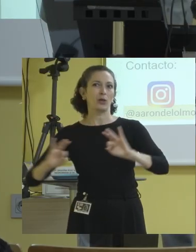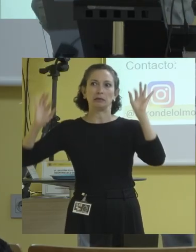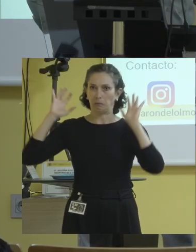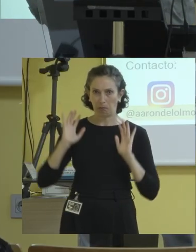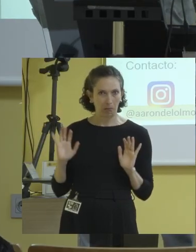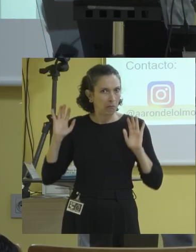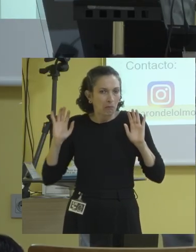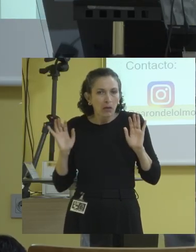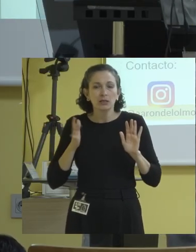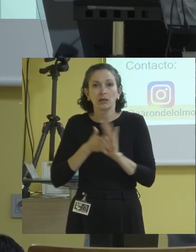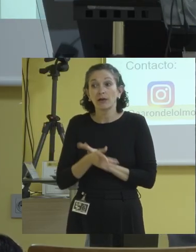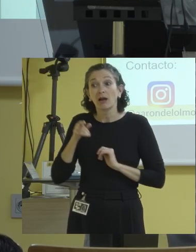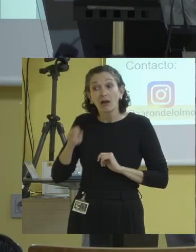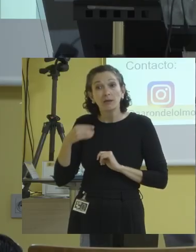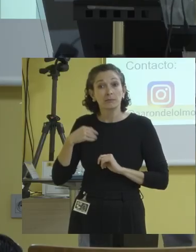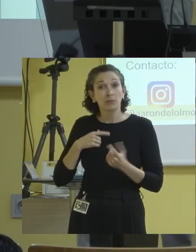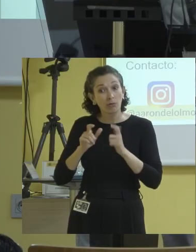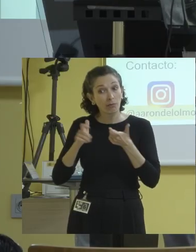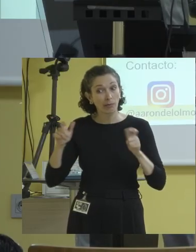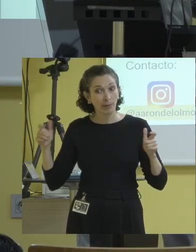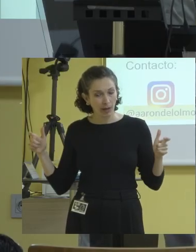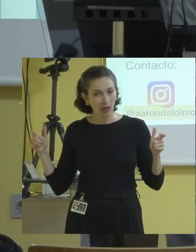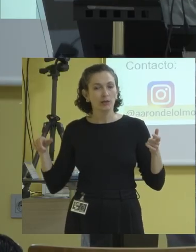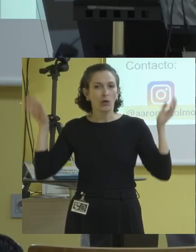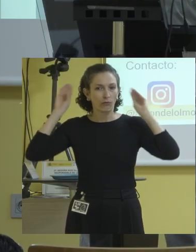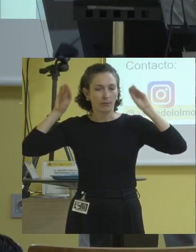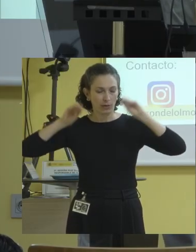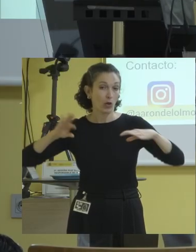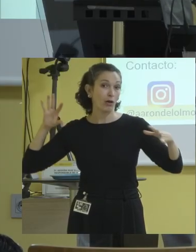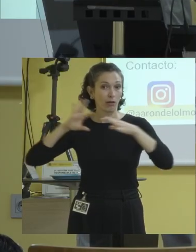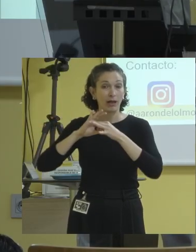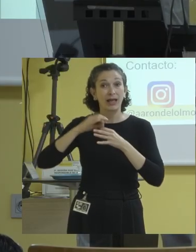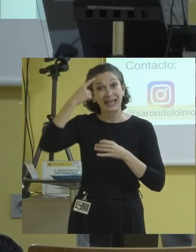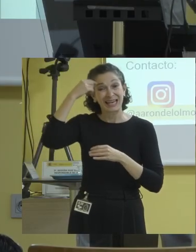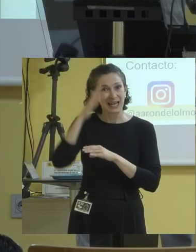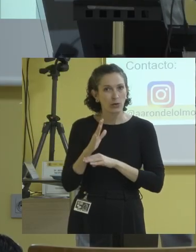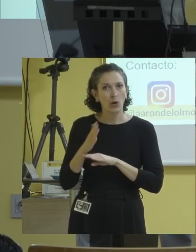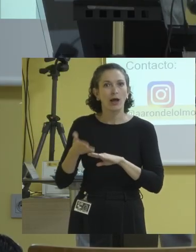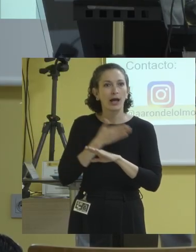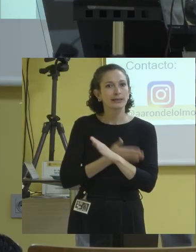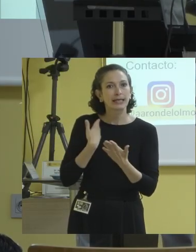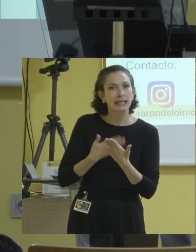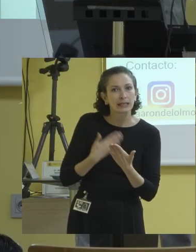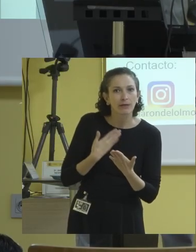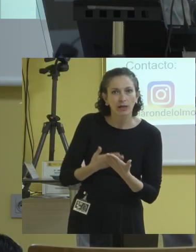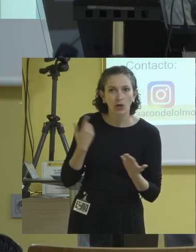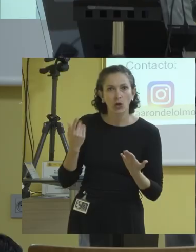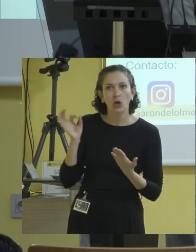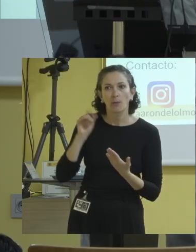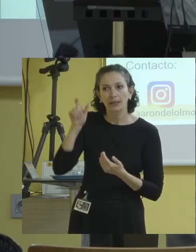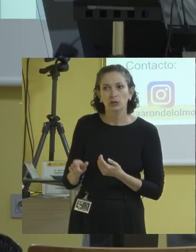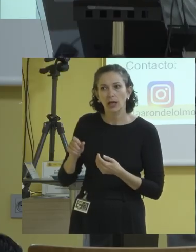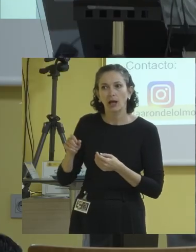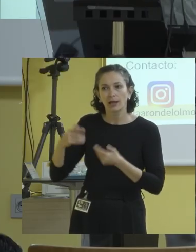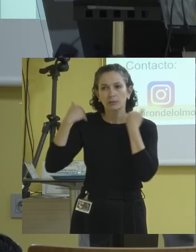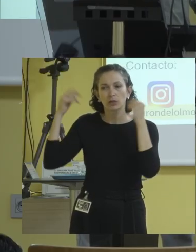Quiero decir que el problema que tenemos mismo es que esa proliferación de formaciones basadas en neuro tendría que tener algún tipo de certificación o de revisión, por lo menos, de quién la imparte.